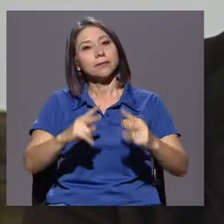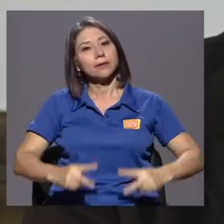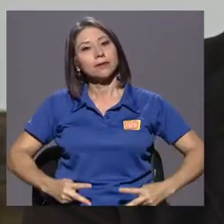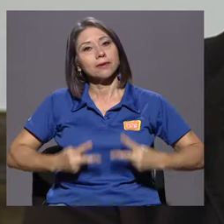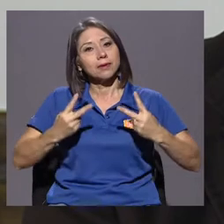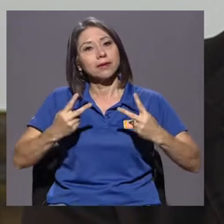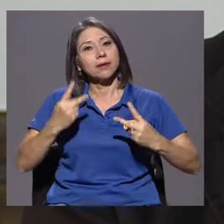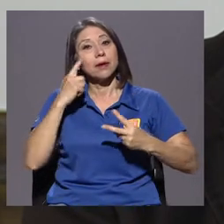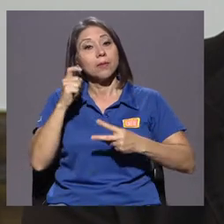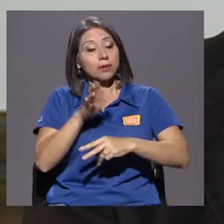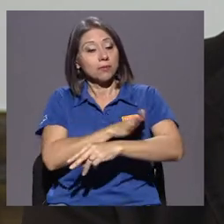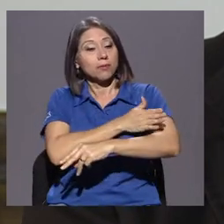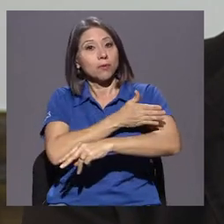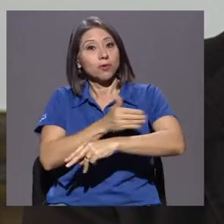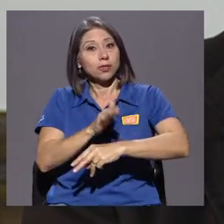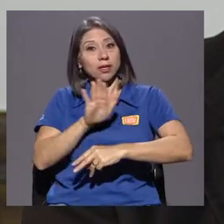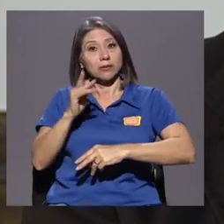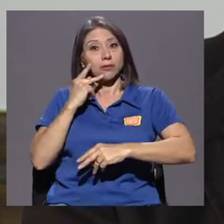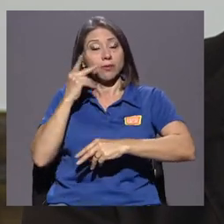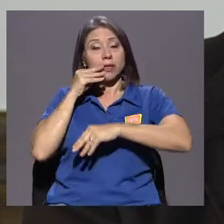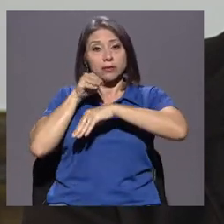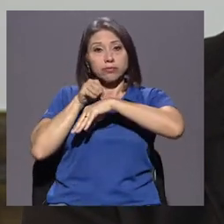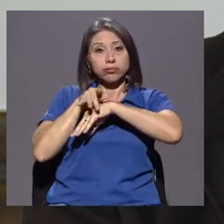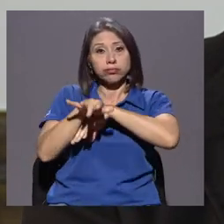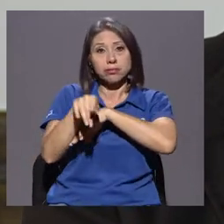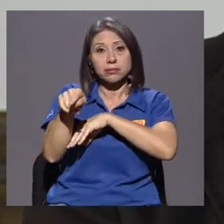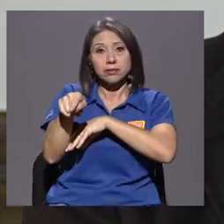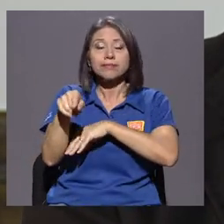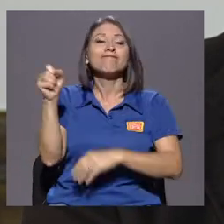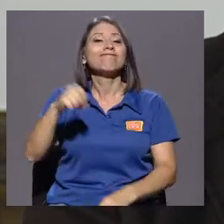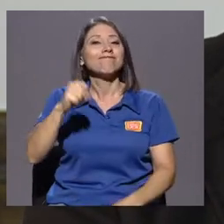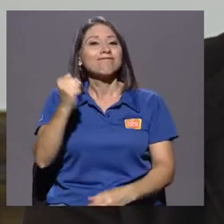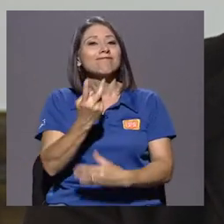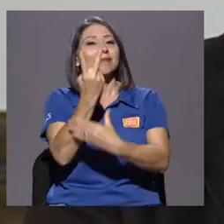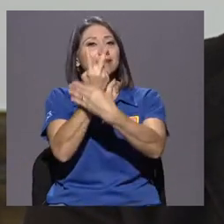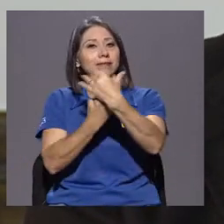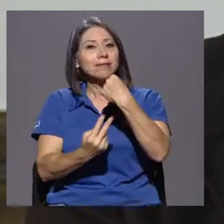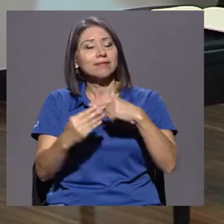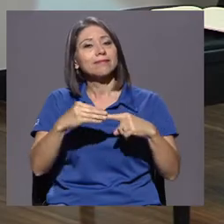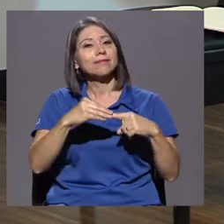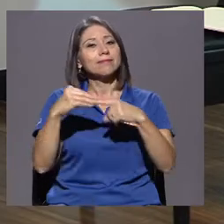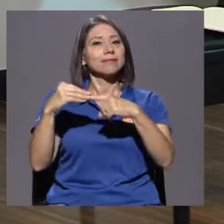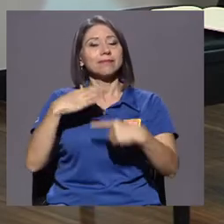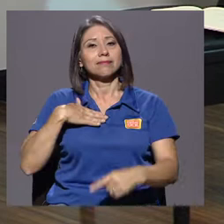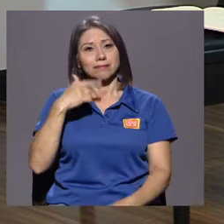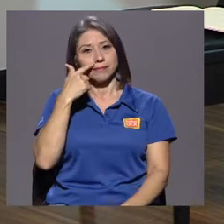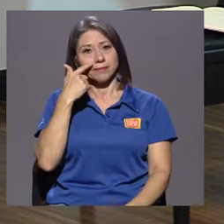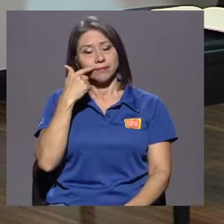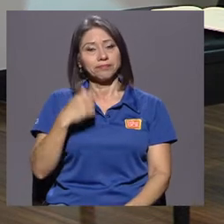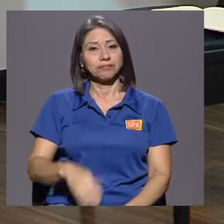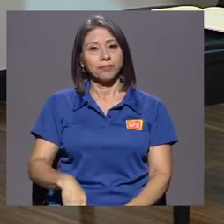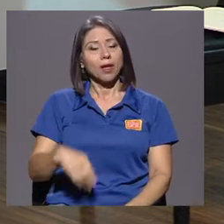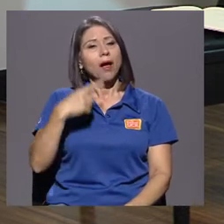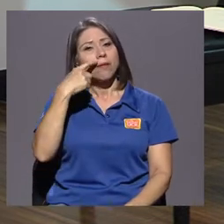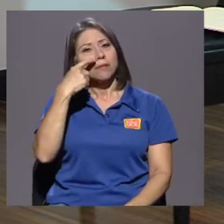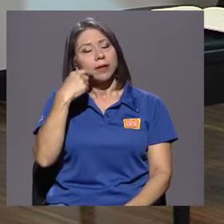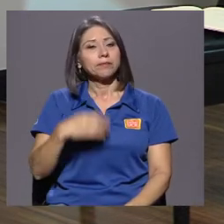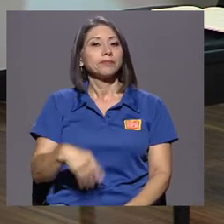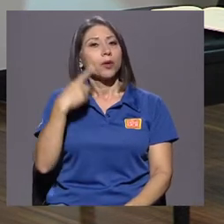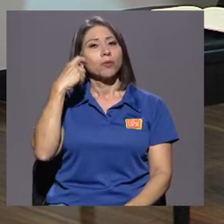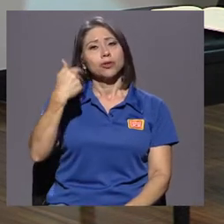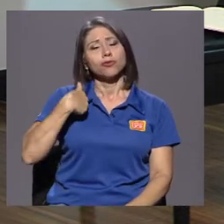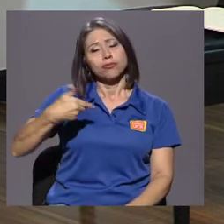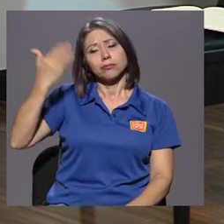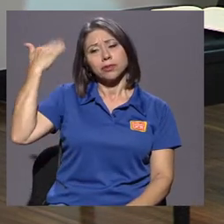llega a usted mucho por ellos sí y muchos muy por los dos sobre todo fue obra de mi papá mi papá yo tuve una infancia muy